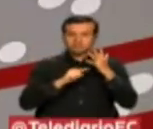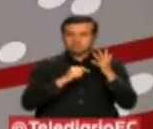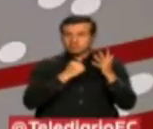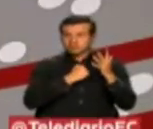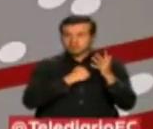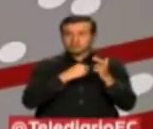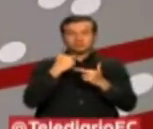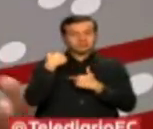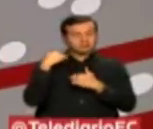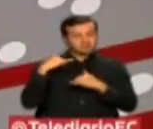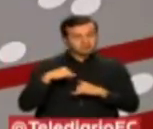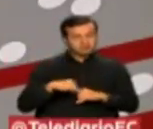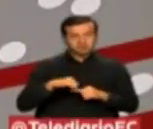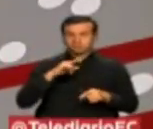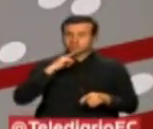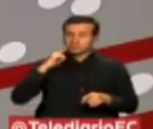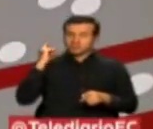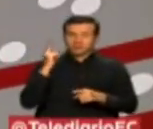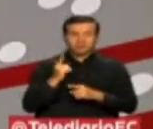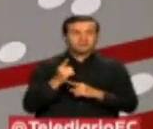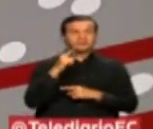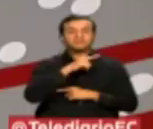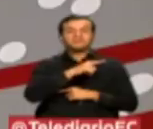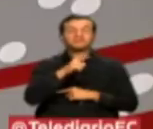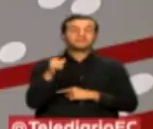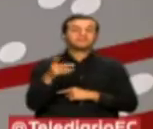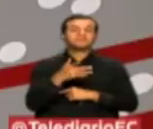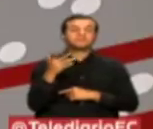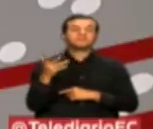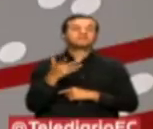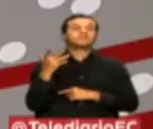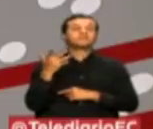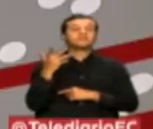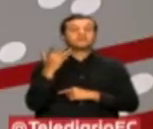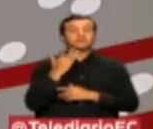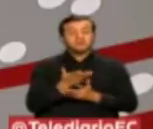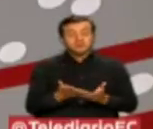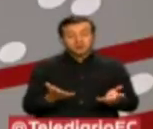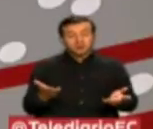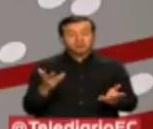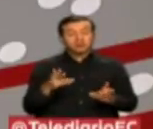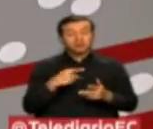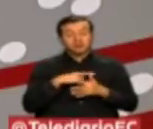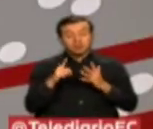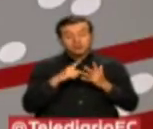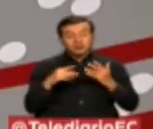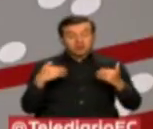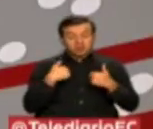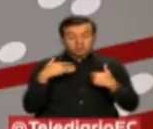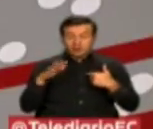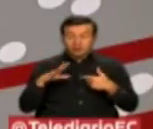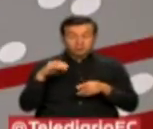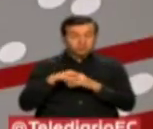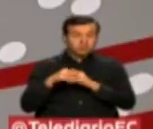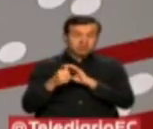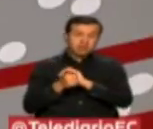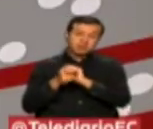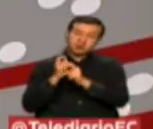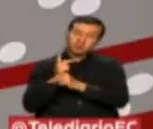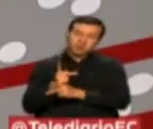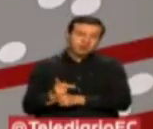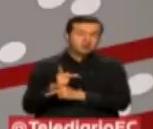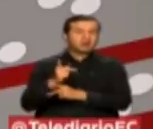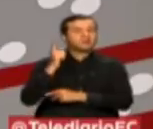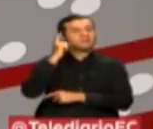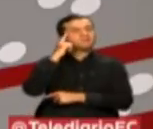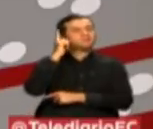manos para poder precautelar la riqueza y la biodiversidad y la vida del patrimonio natural de Galápagos. Yo